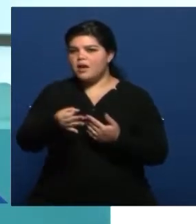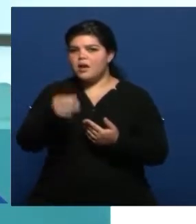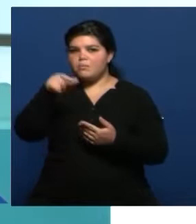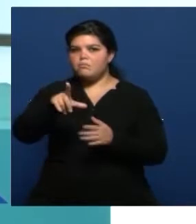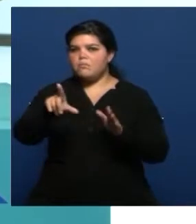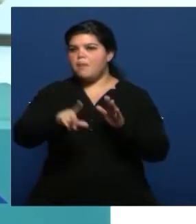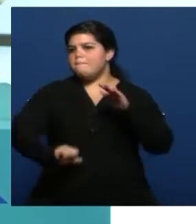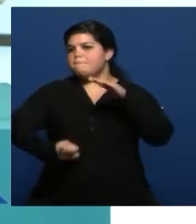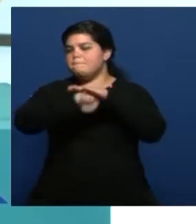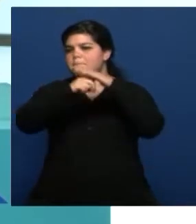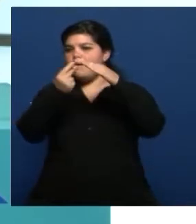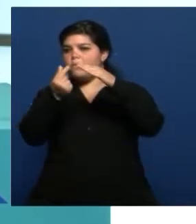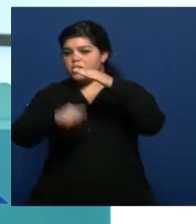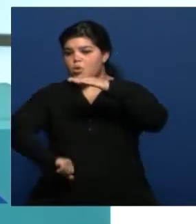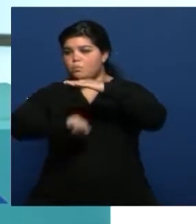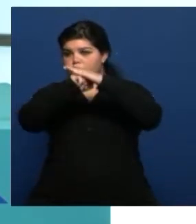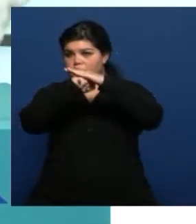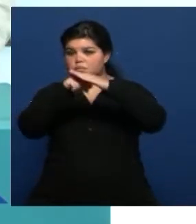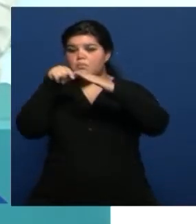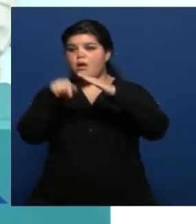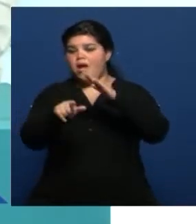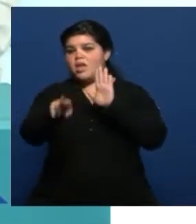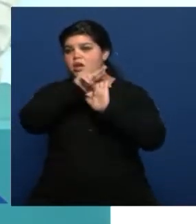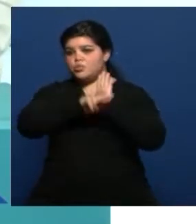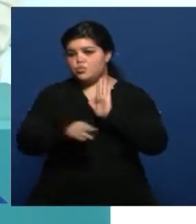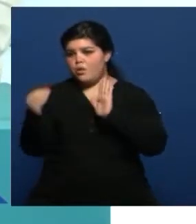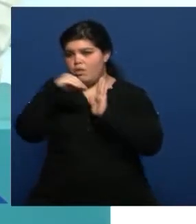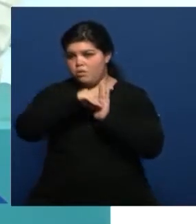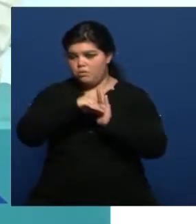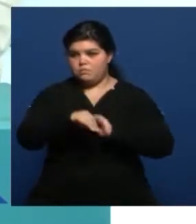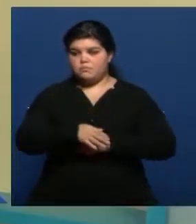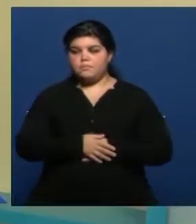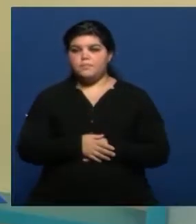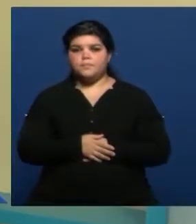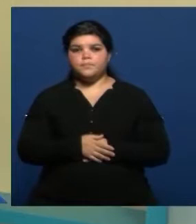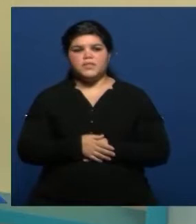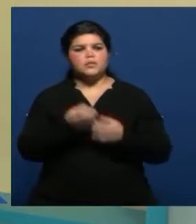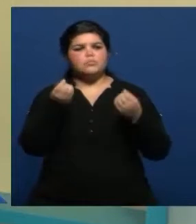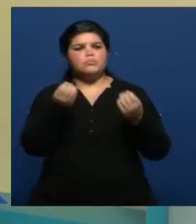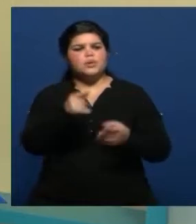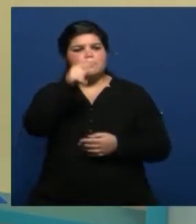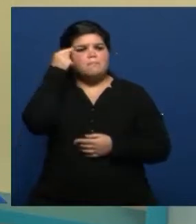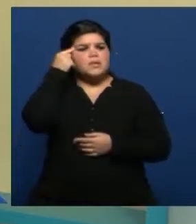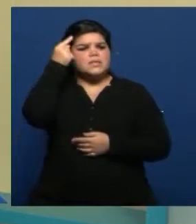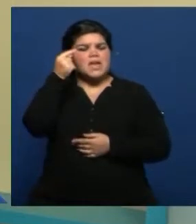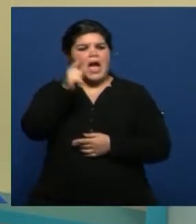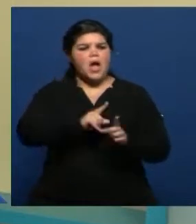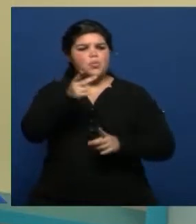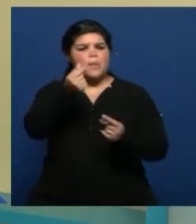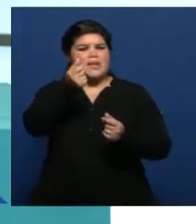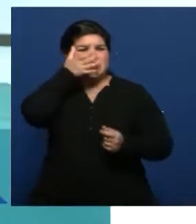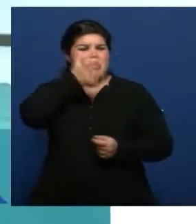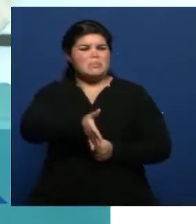como precio máximo de referencia para los usuarios de gas de garrafa. Absolutamente. ¿Por qué crees que cobran precios